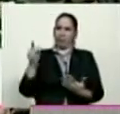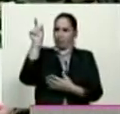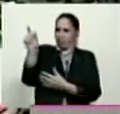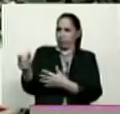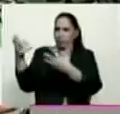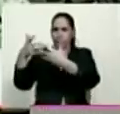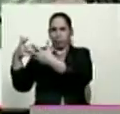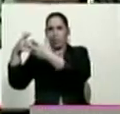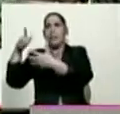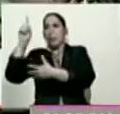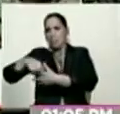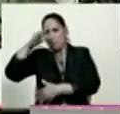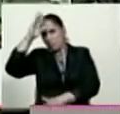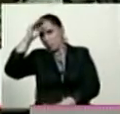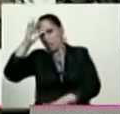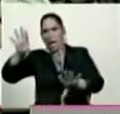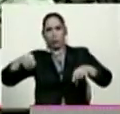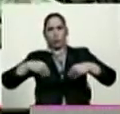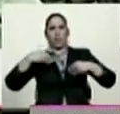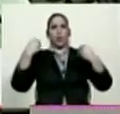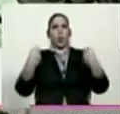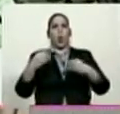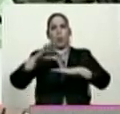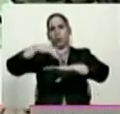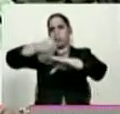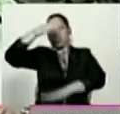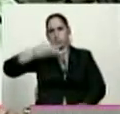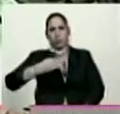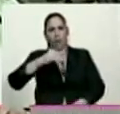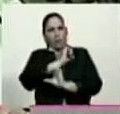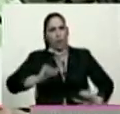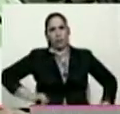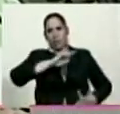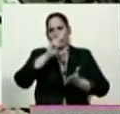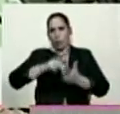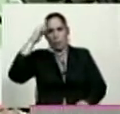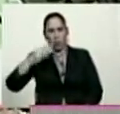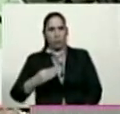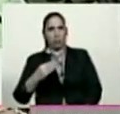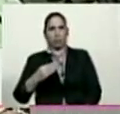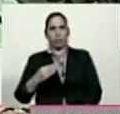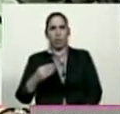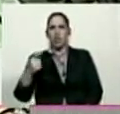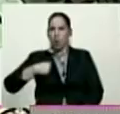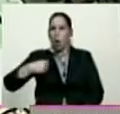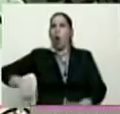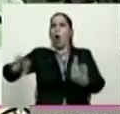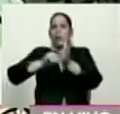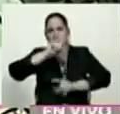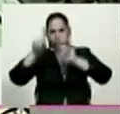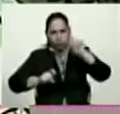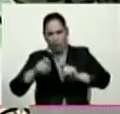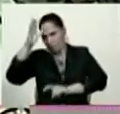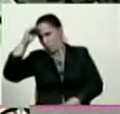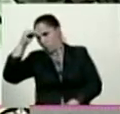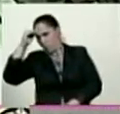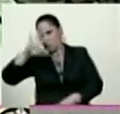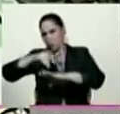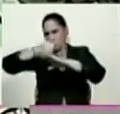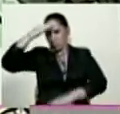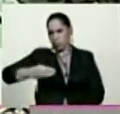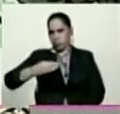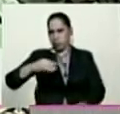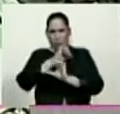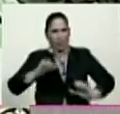Aparece Donald Trump asumiéndose como comandante en jefe de la Fuerza Armada Nacional Bolivariana. Y yo vuelvo a preguntar, ¿Donald Trump es comandante en jefe